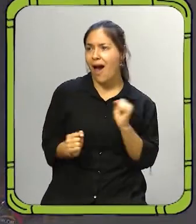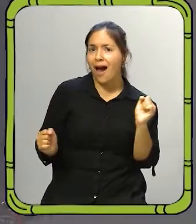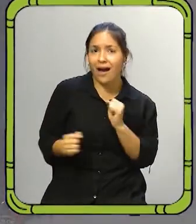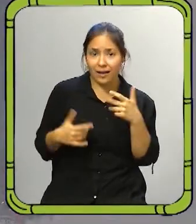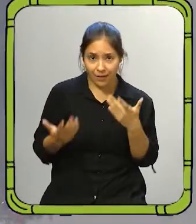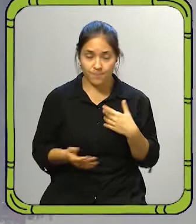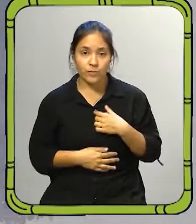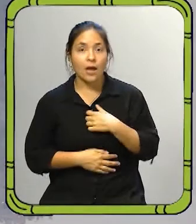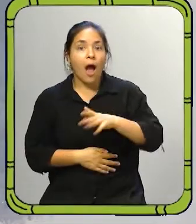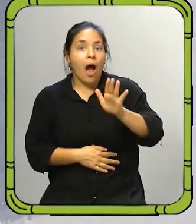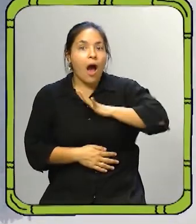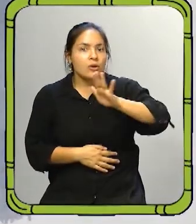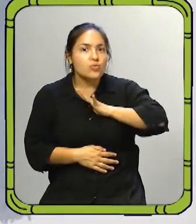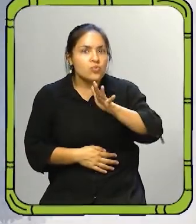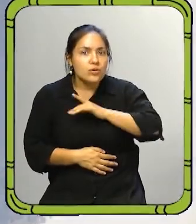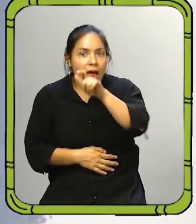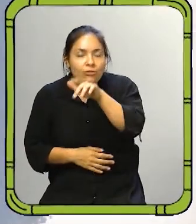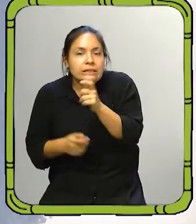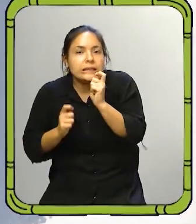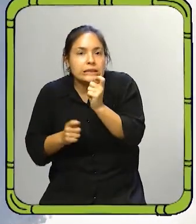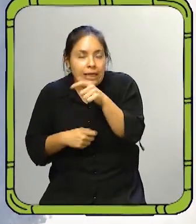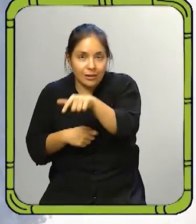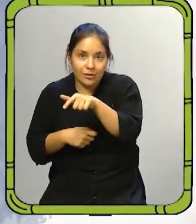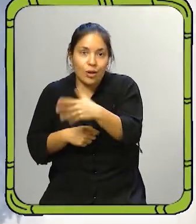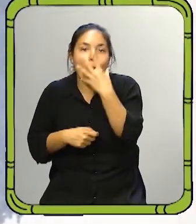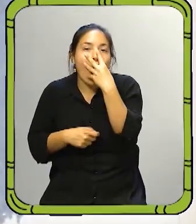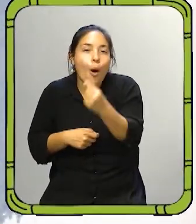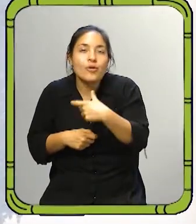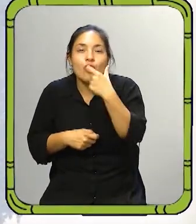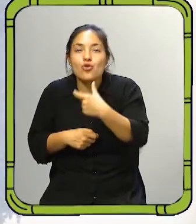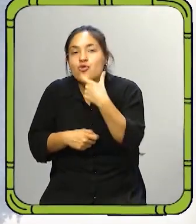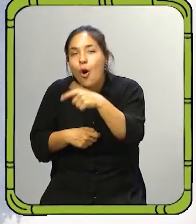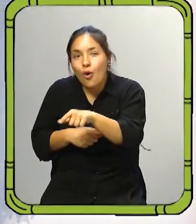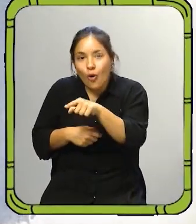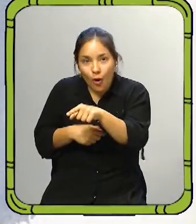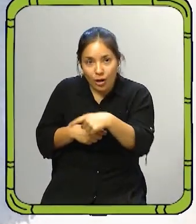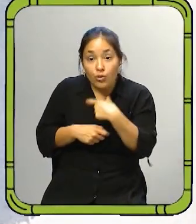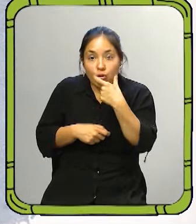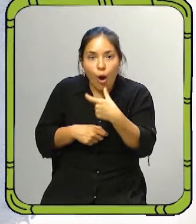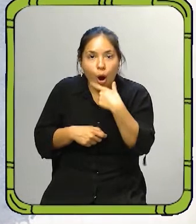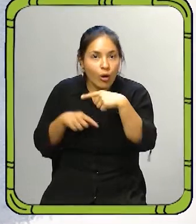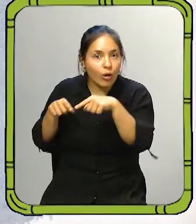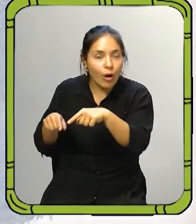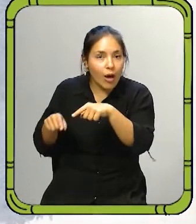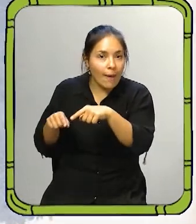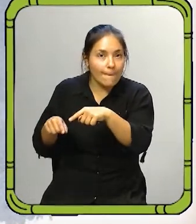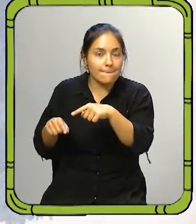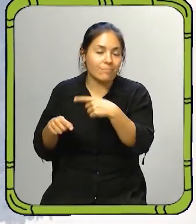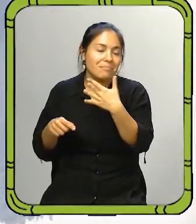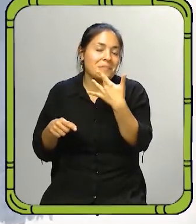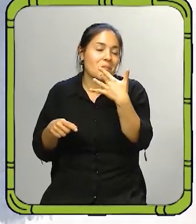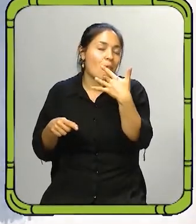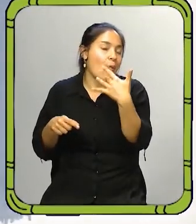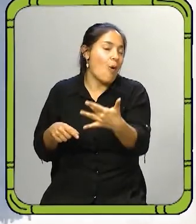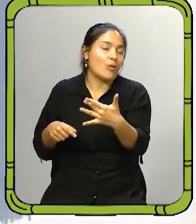más asustado estaba era el lobito rojo, obviamente. Rojo era un animal precioso.